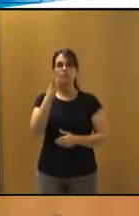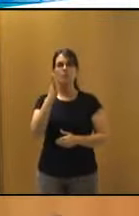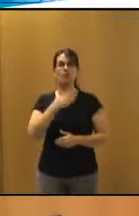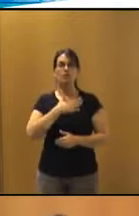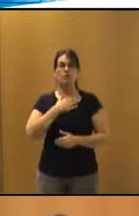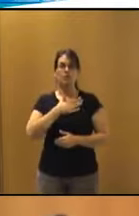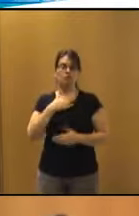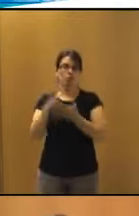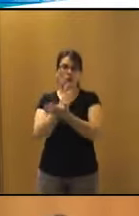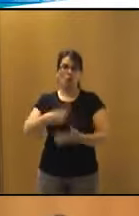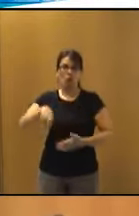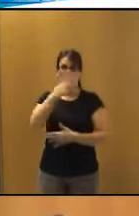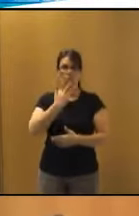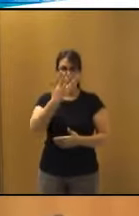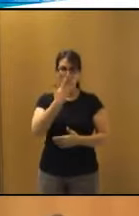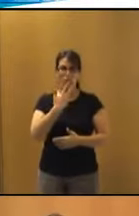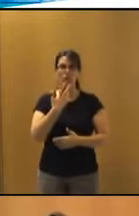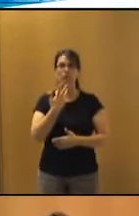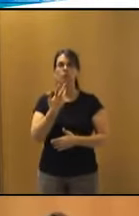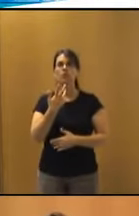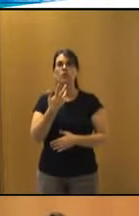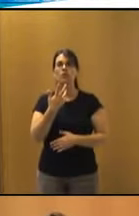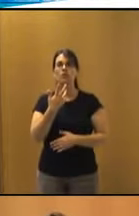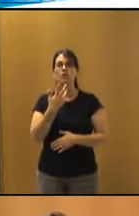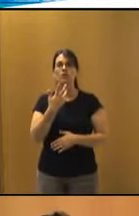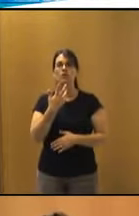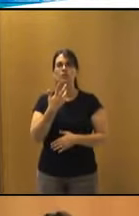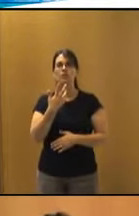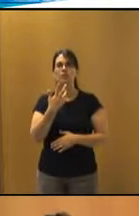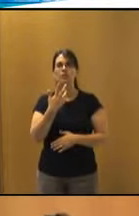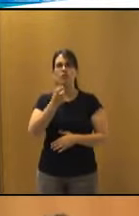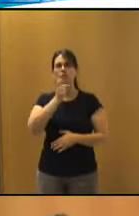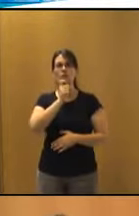Creo que por todos es conocido, ¿no?, el